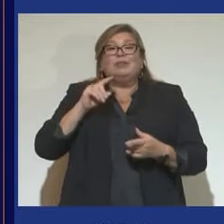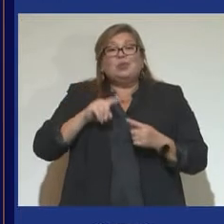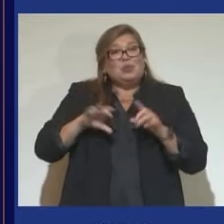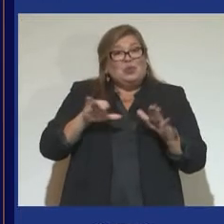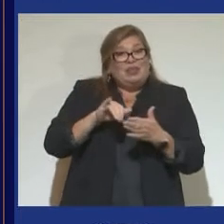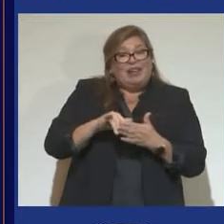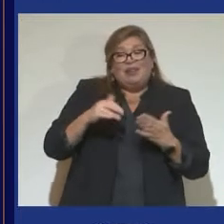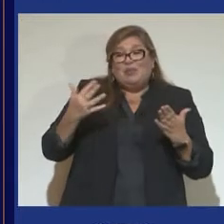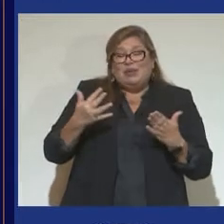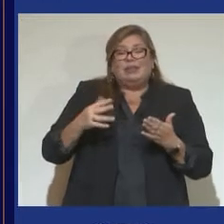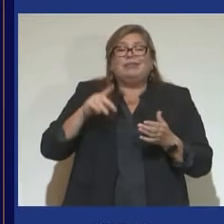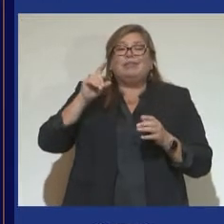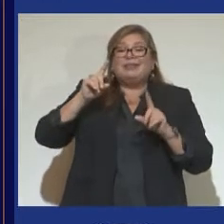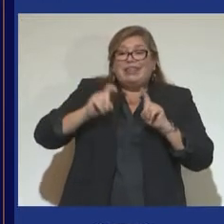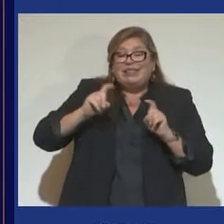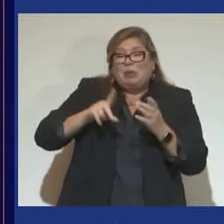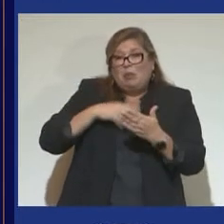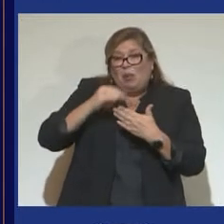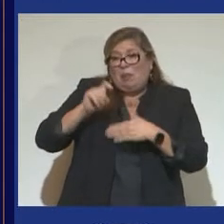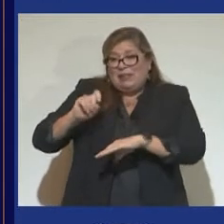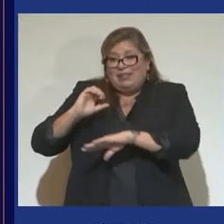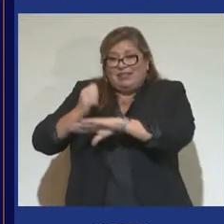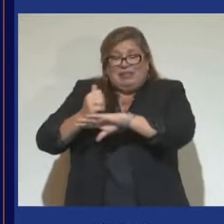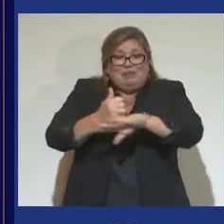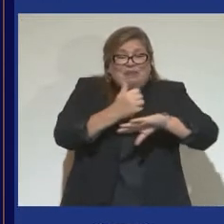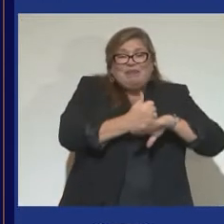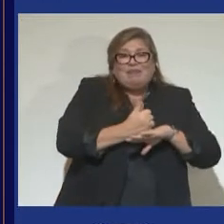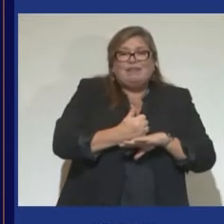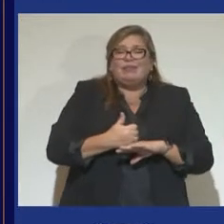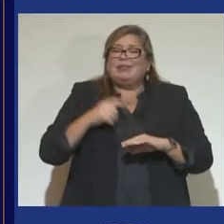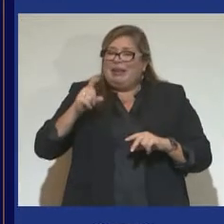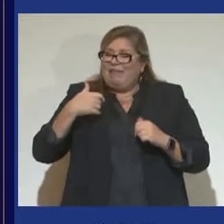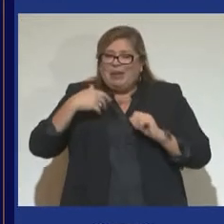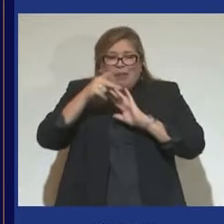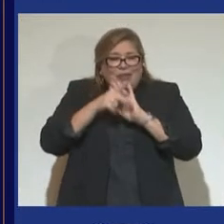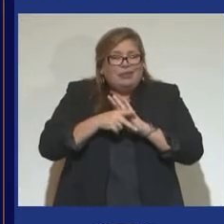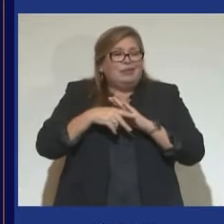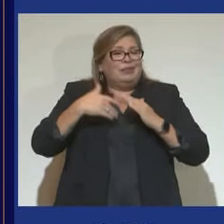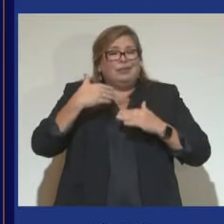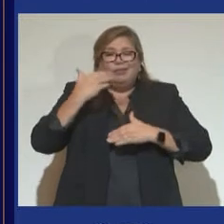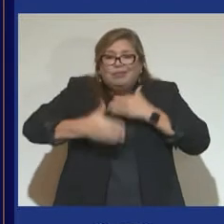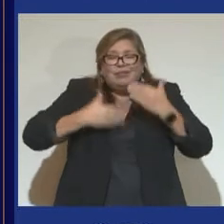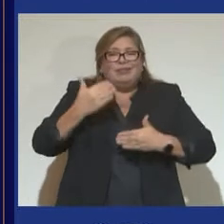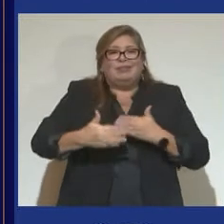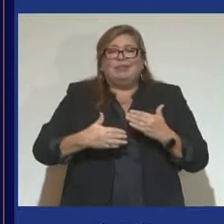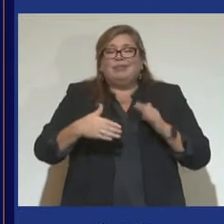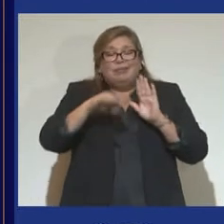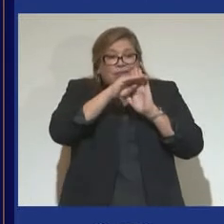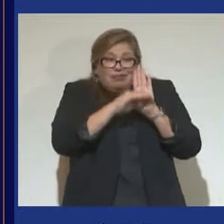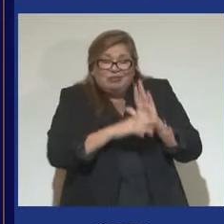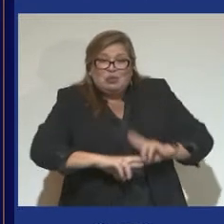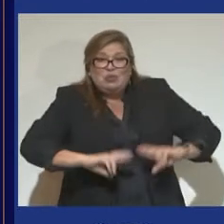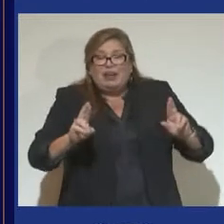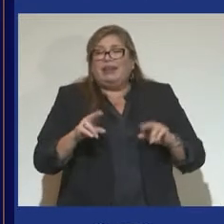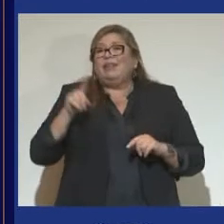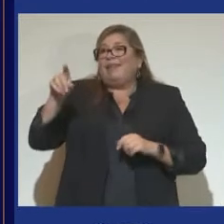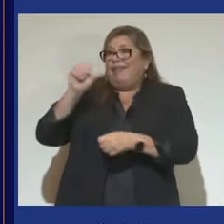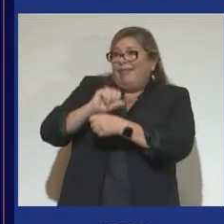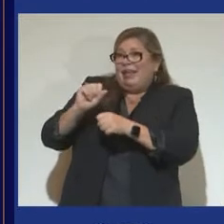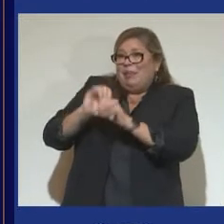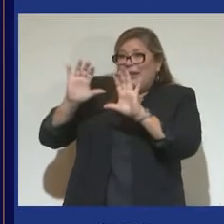persona y para poder hacer eso en los programas de protocolos y pruebas nuestras colaboraciones entre